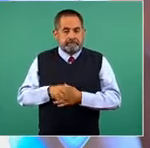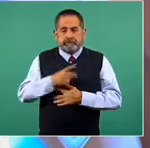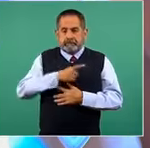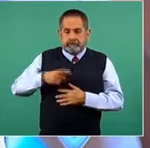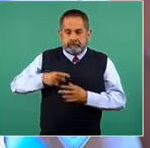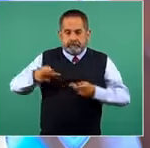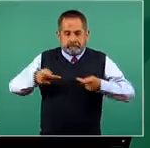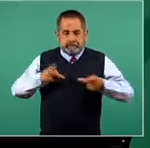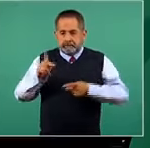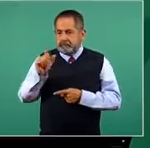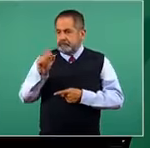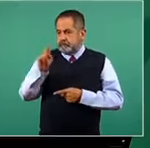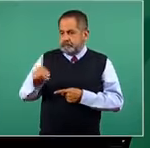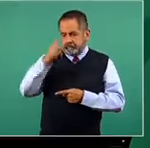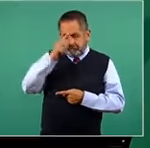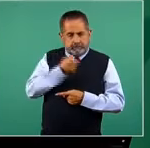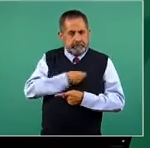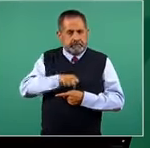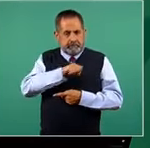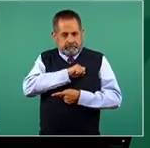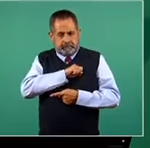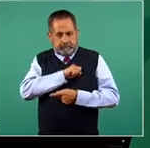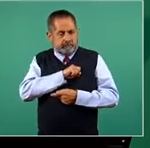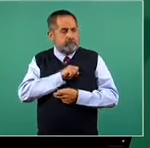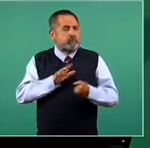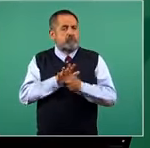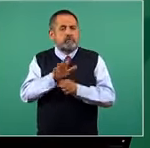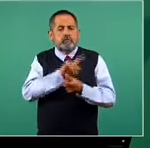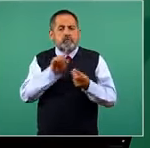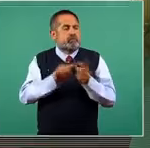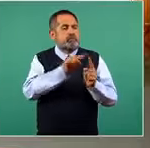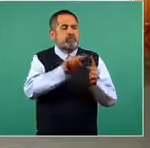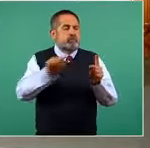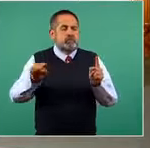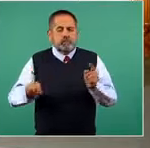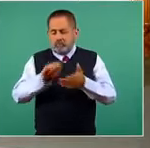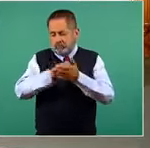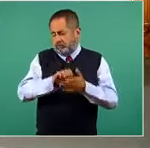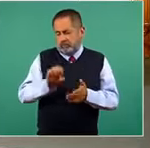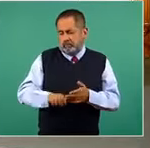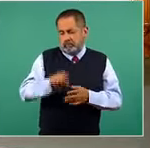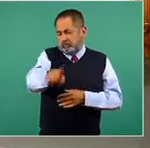del Sistema Nacional de Salud, de la cobertura de servicios. Usted vive en una región